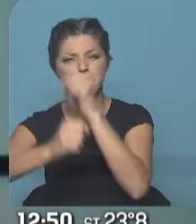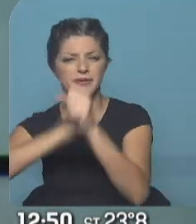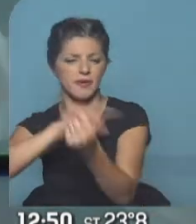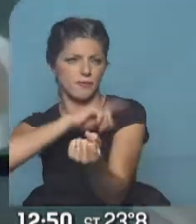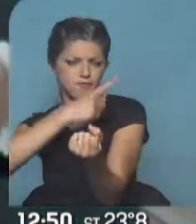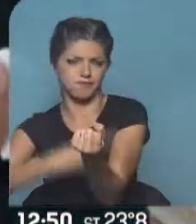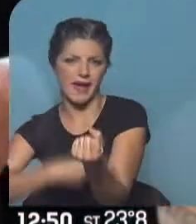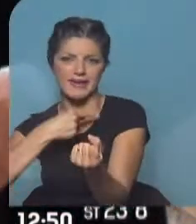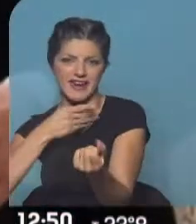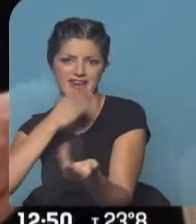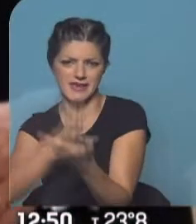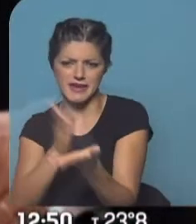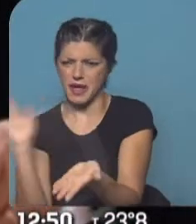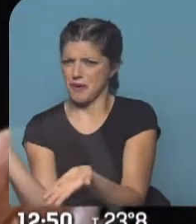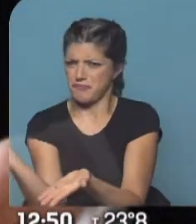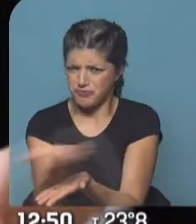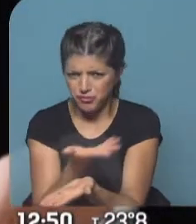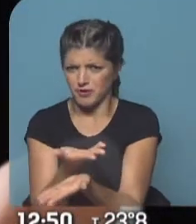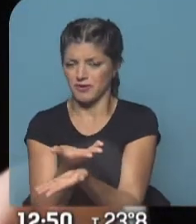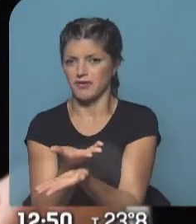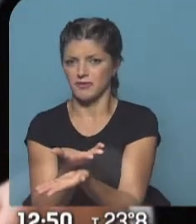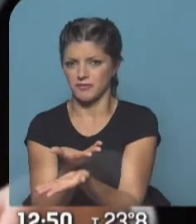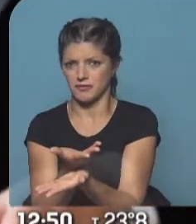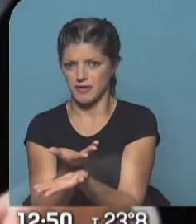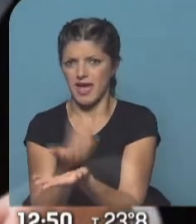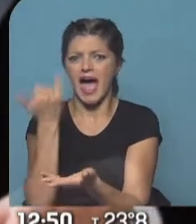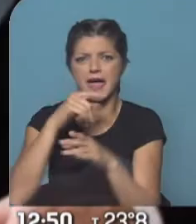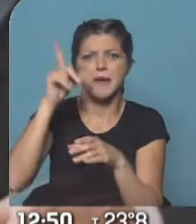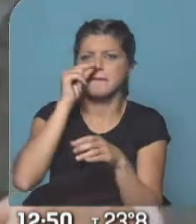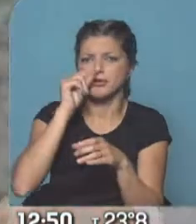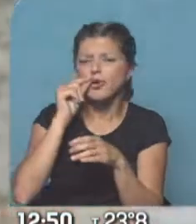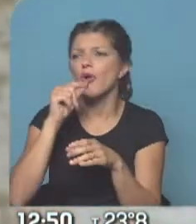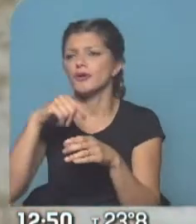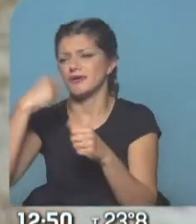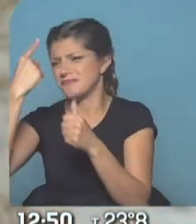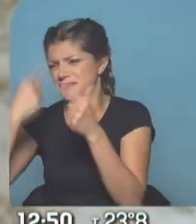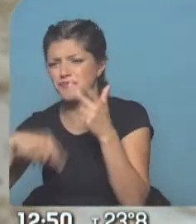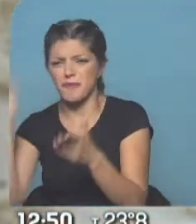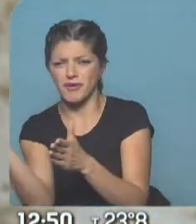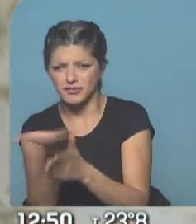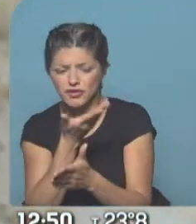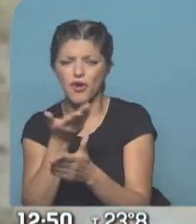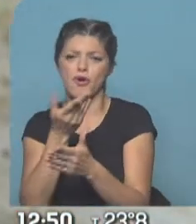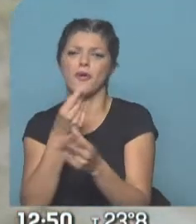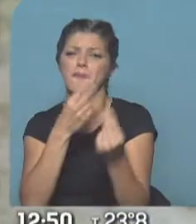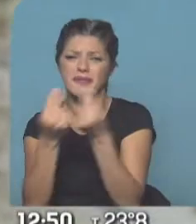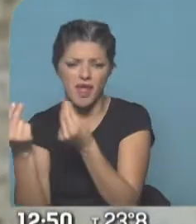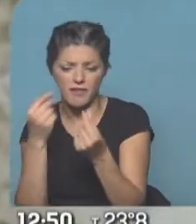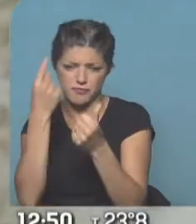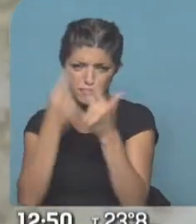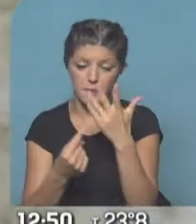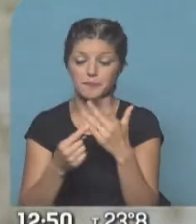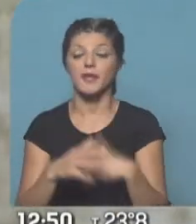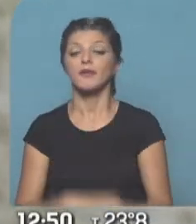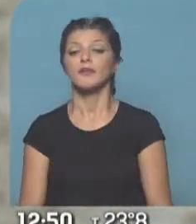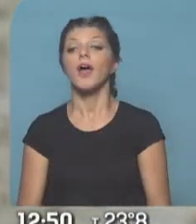multinacionales quieren ir a arrasar, insisto, extractivo, petróleo, deforestación, y hay una discusión muy fuerte, uno,